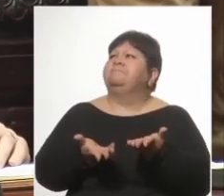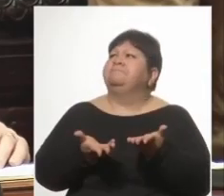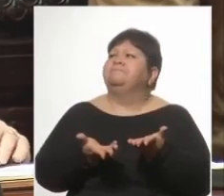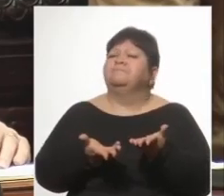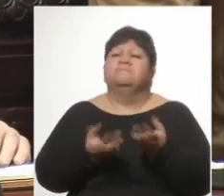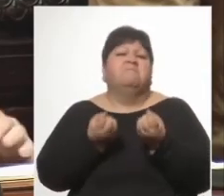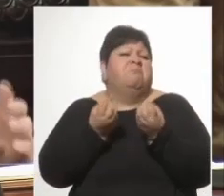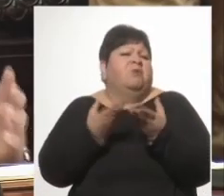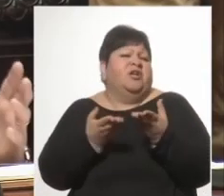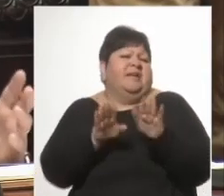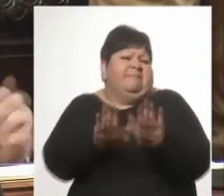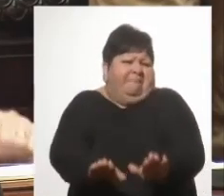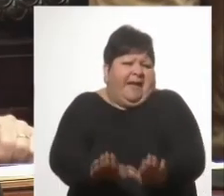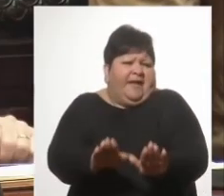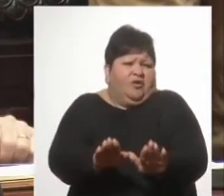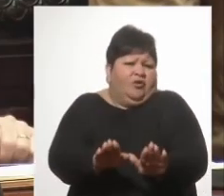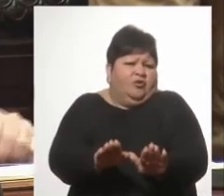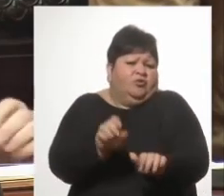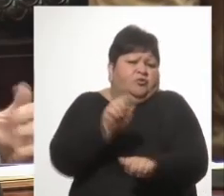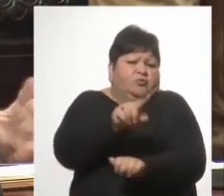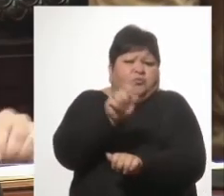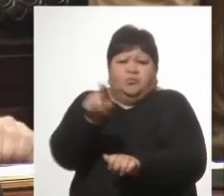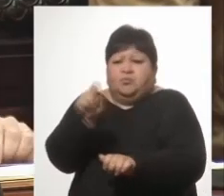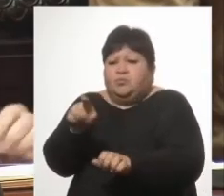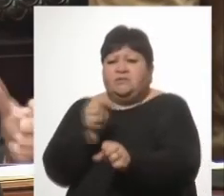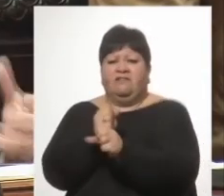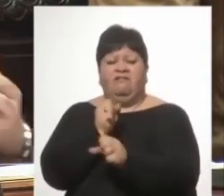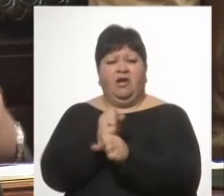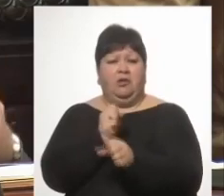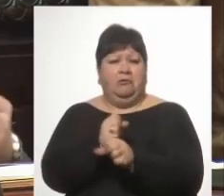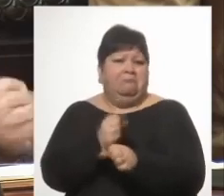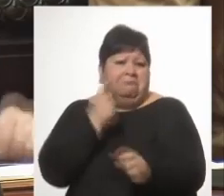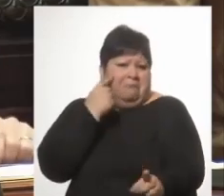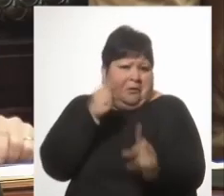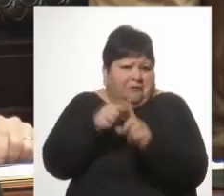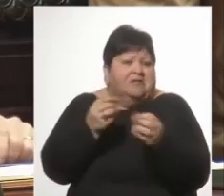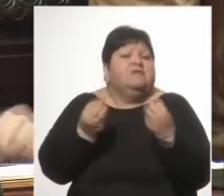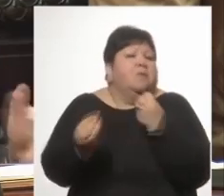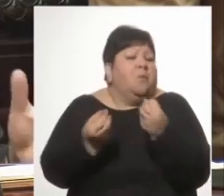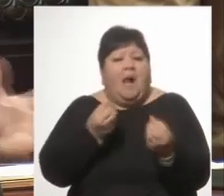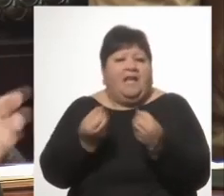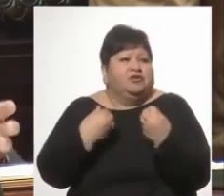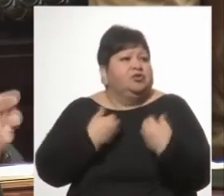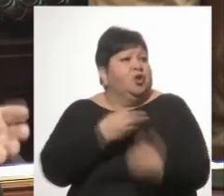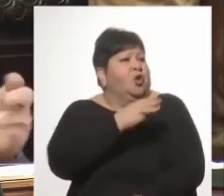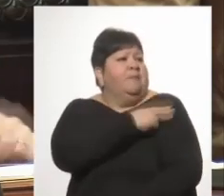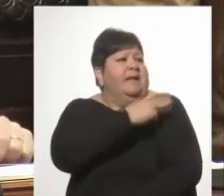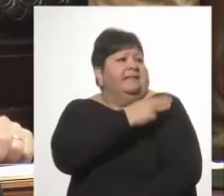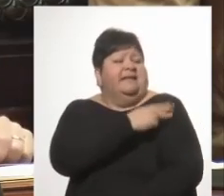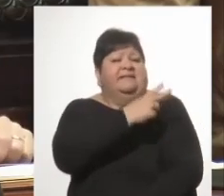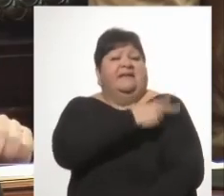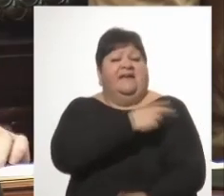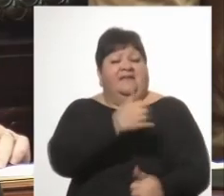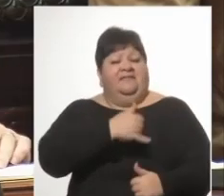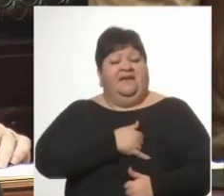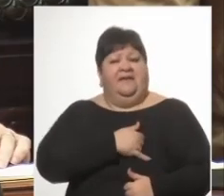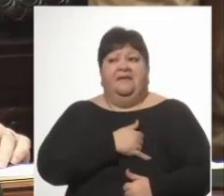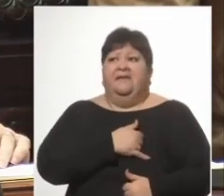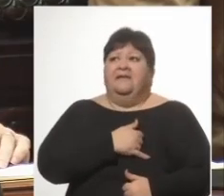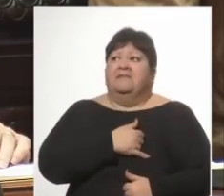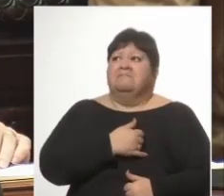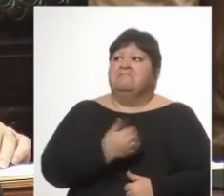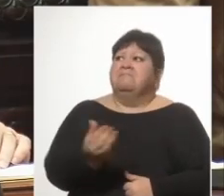dispuse yo parar las actuaciones? ¿Con qué finalidad? Si yo soy el comandante en jefe. Vienen los generales y me informan. Si yo